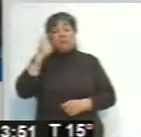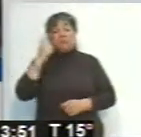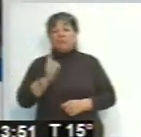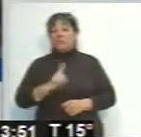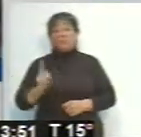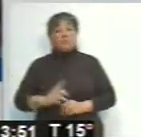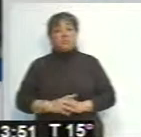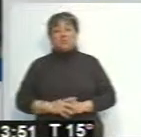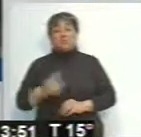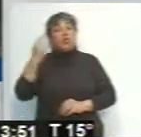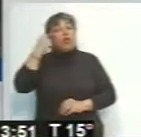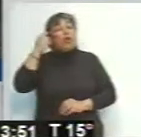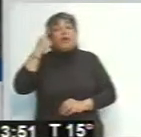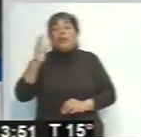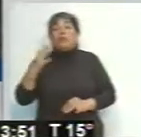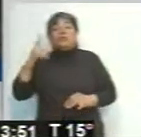No lo pensé, creo que son cosas